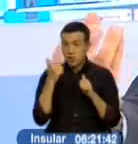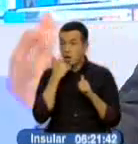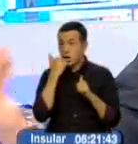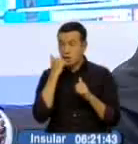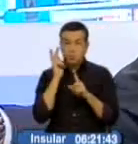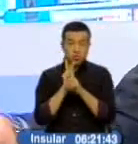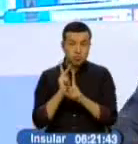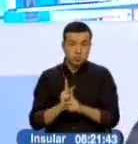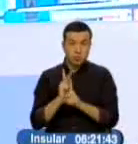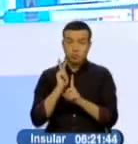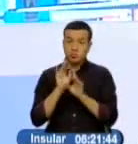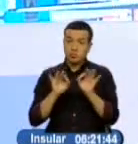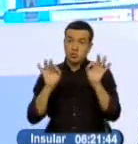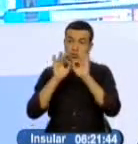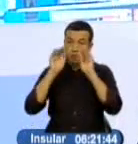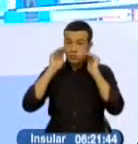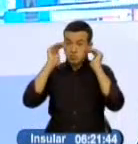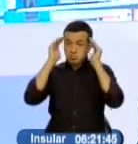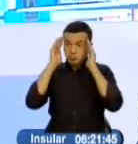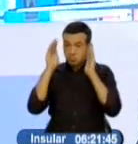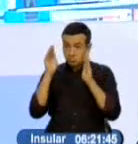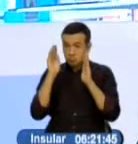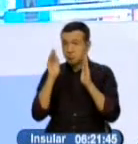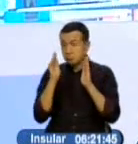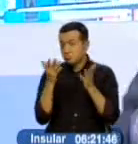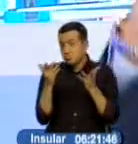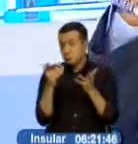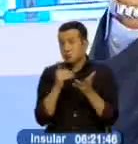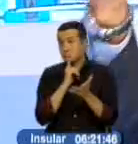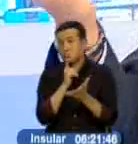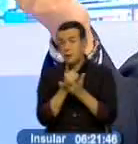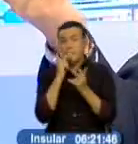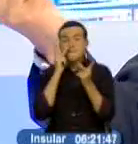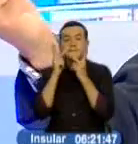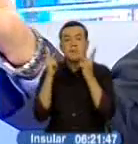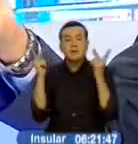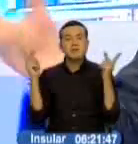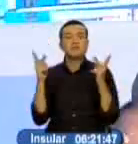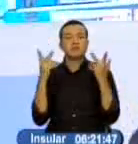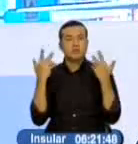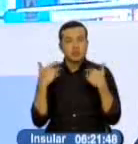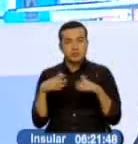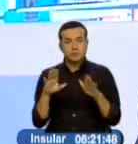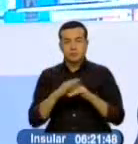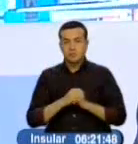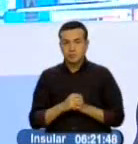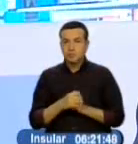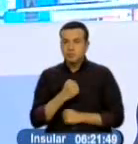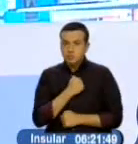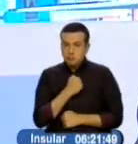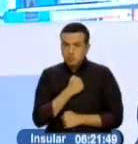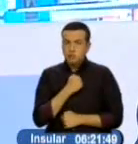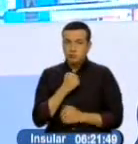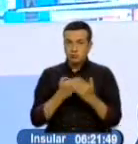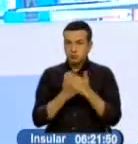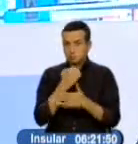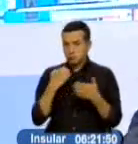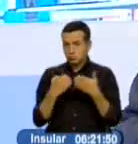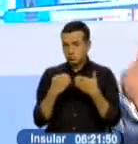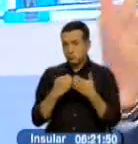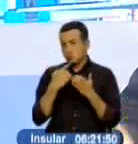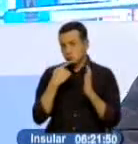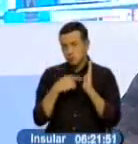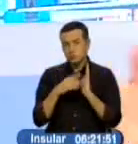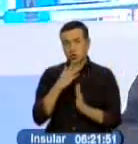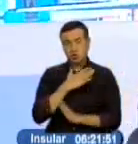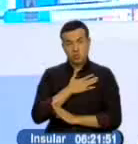énfasis que pueden ser absolutamente legítimos desde la visión que que tenemos el nuevo equipo. Por ejemplo,